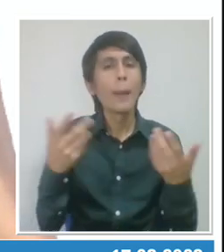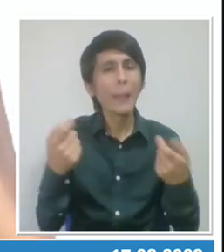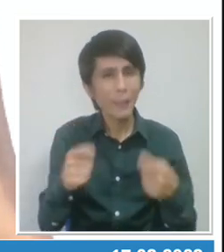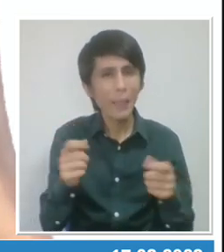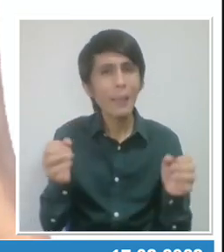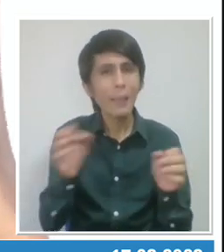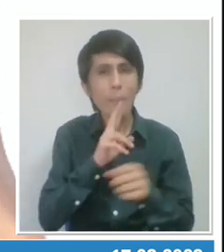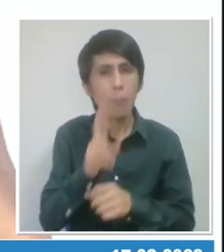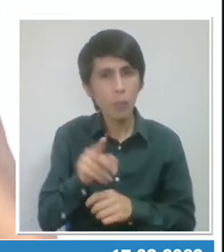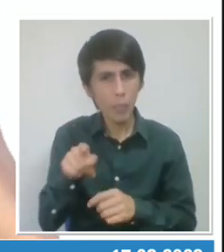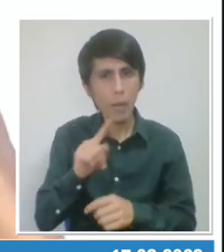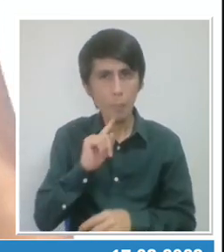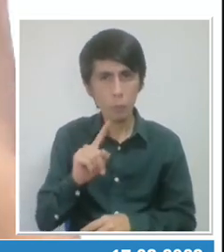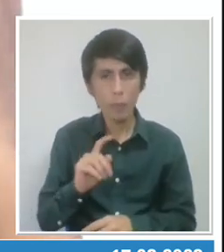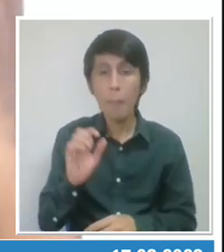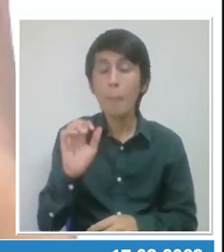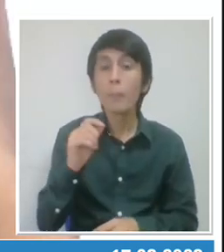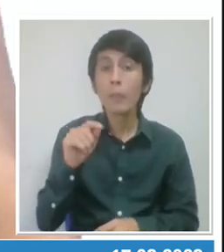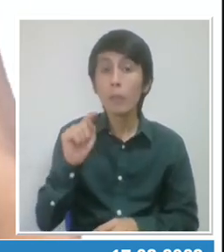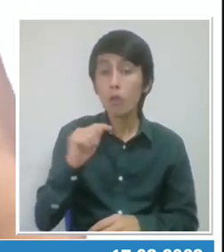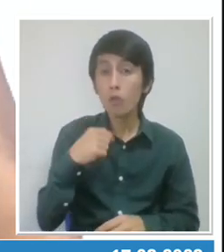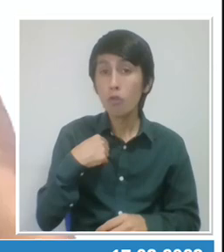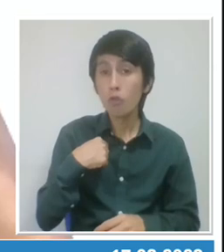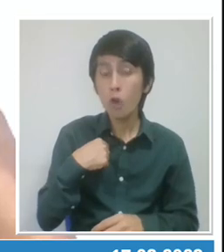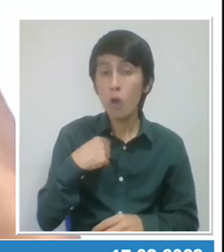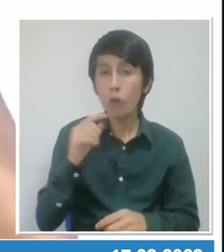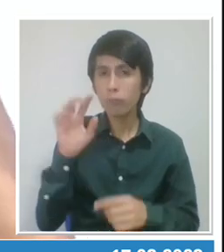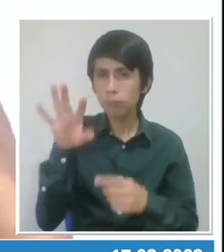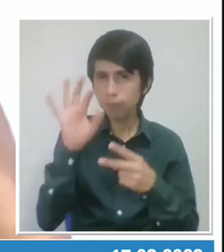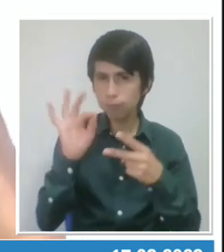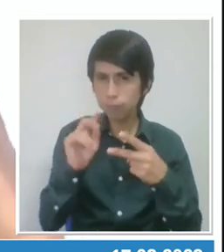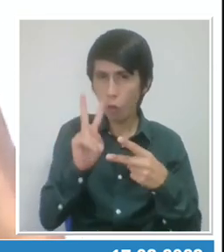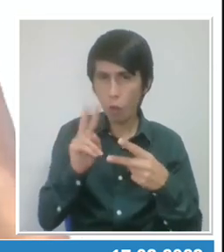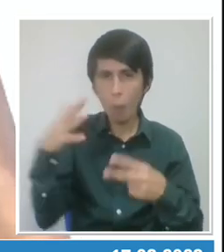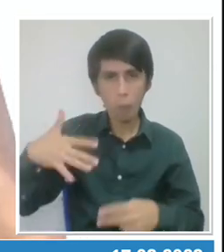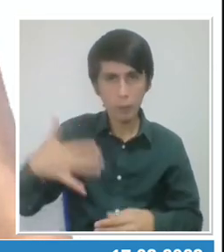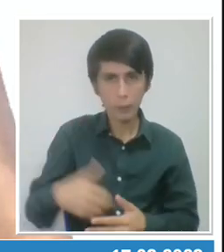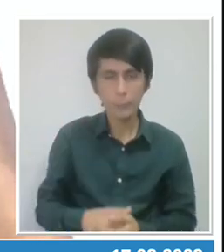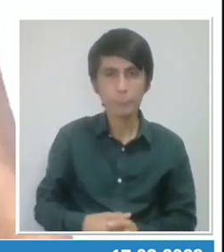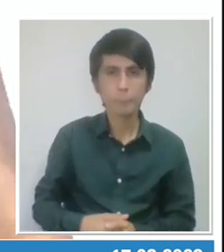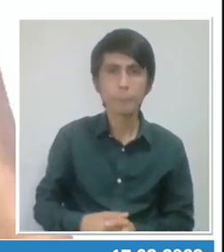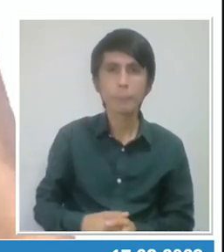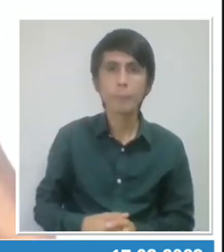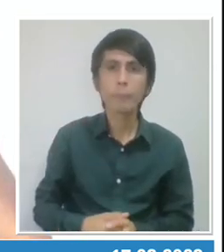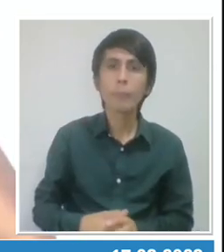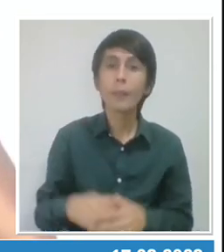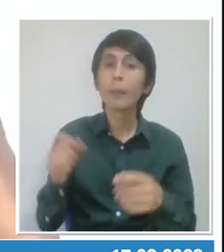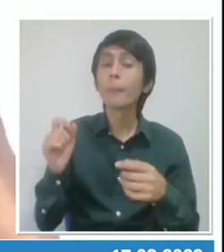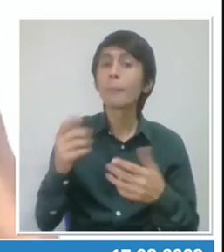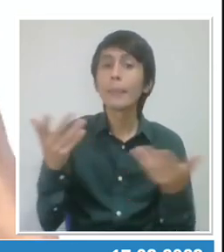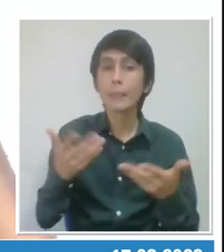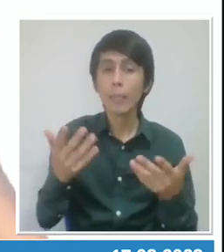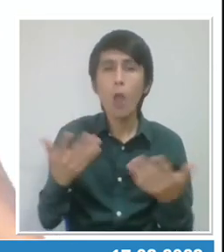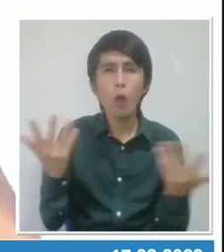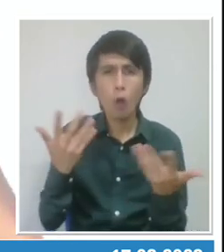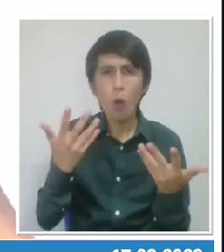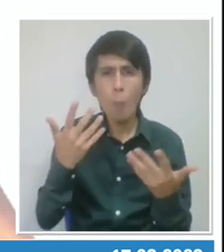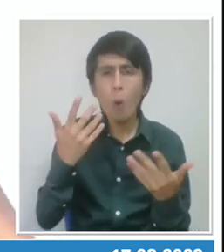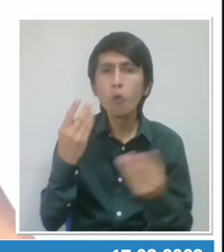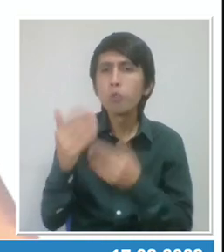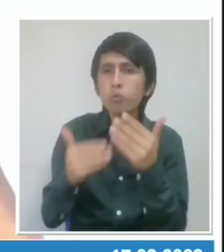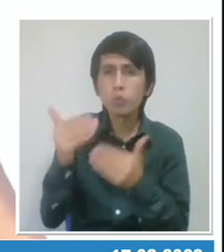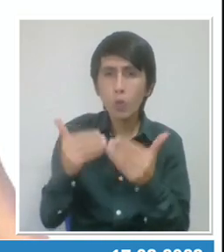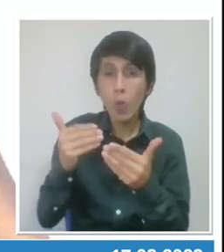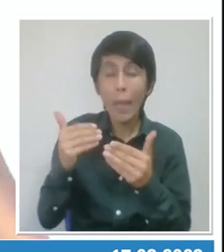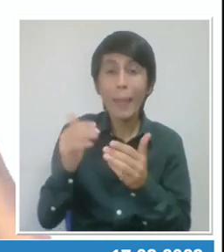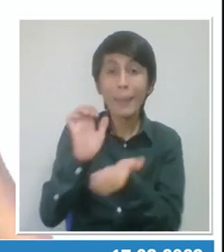Yo rescataría dos cuestiones fundamentales. Primero, en la lógica del Estado social, le gusta a uno o no, lo